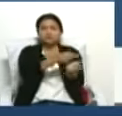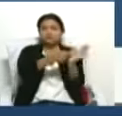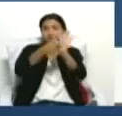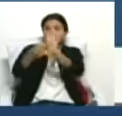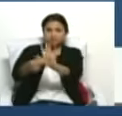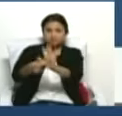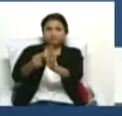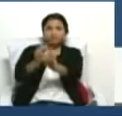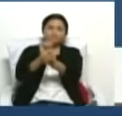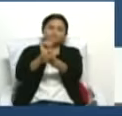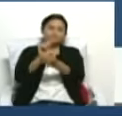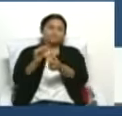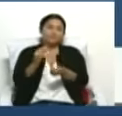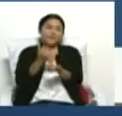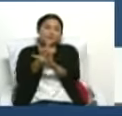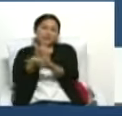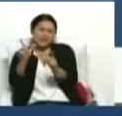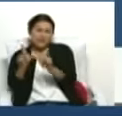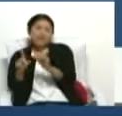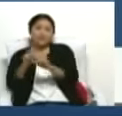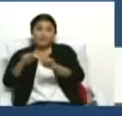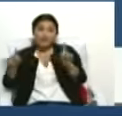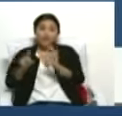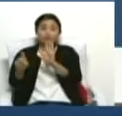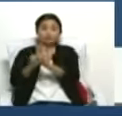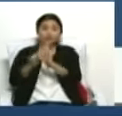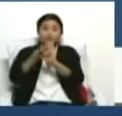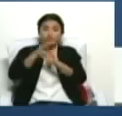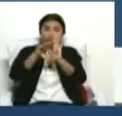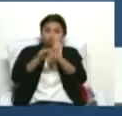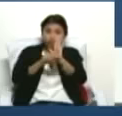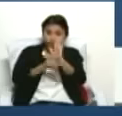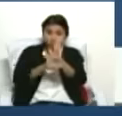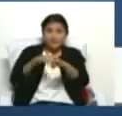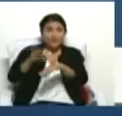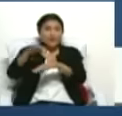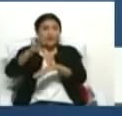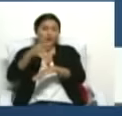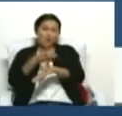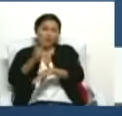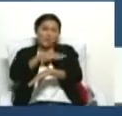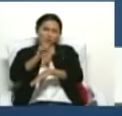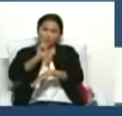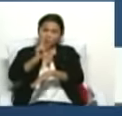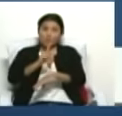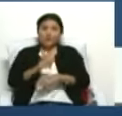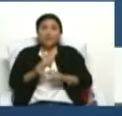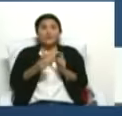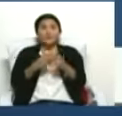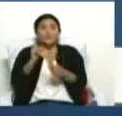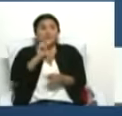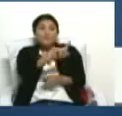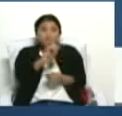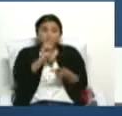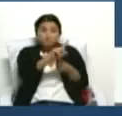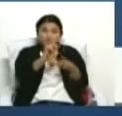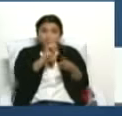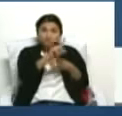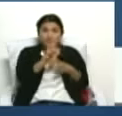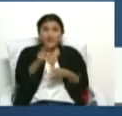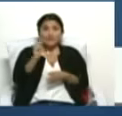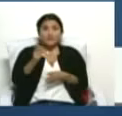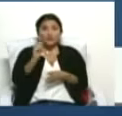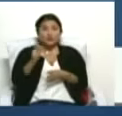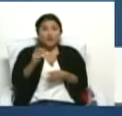otorgó una medida cautelar menos gravosa, consistente en la presentación periódica al tribunal de la